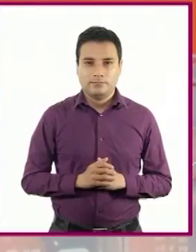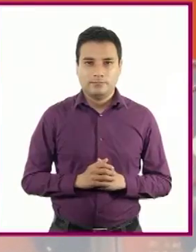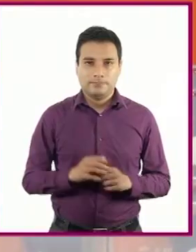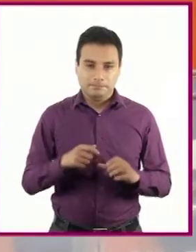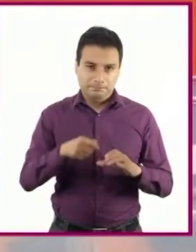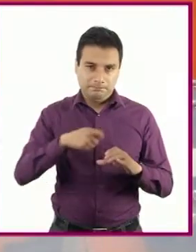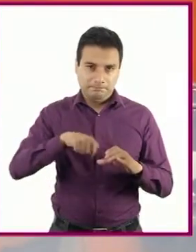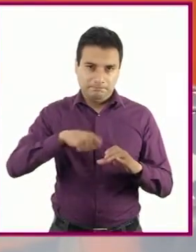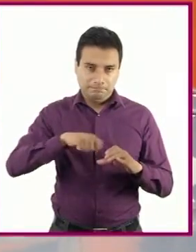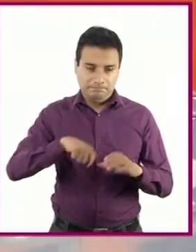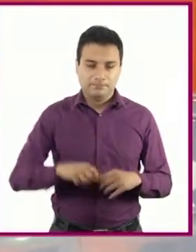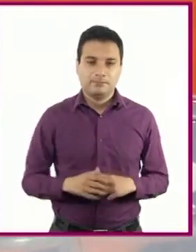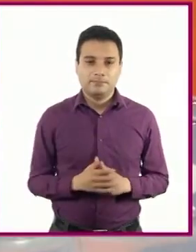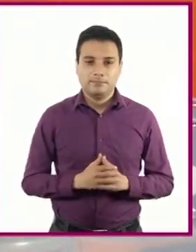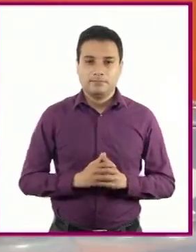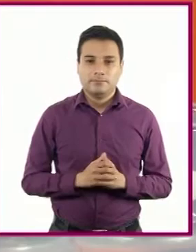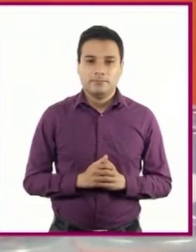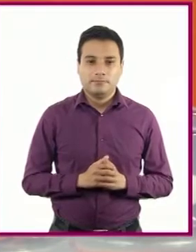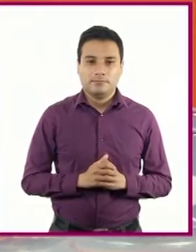Mezclaré.